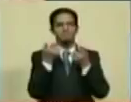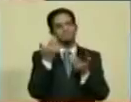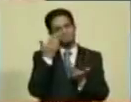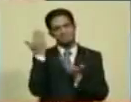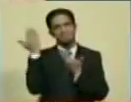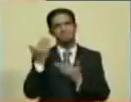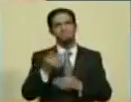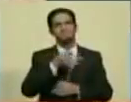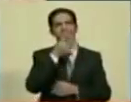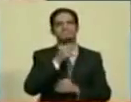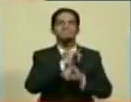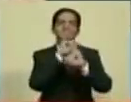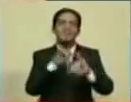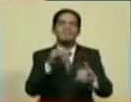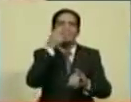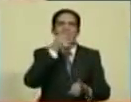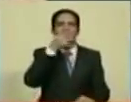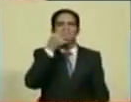contigo. Feliz tarde.